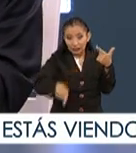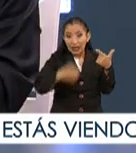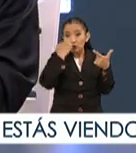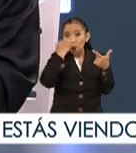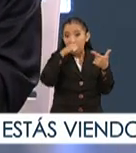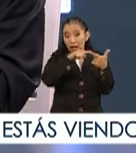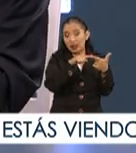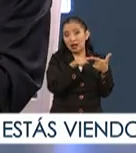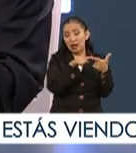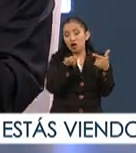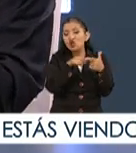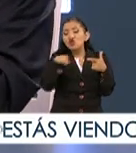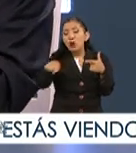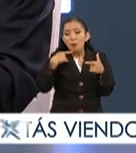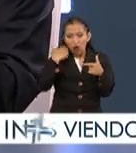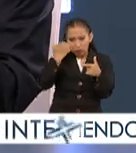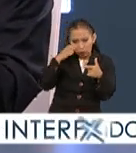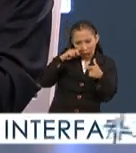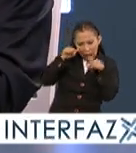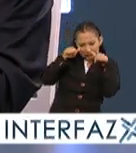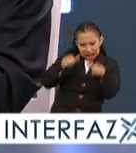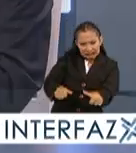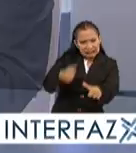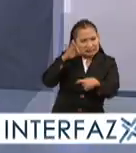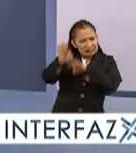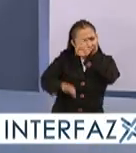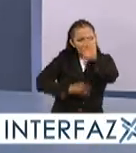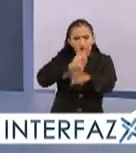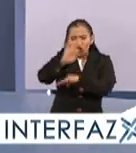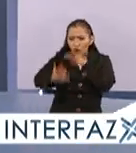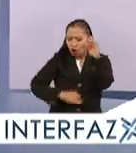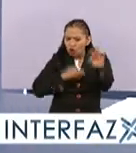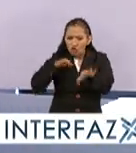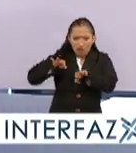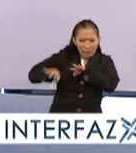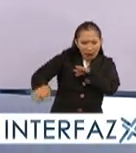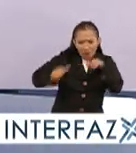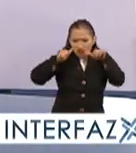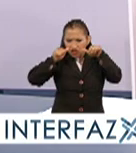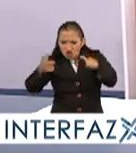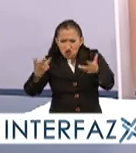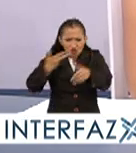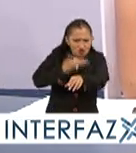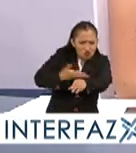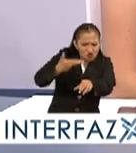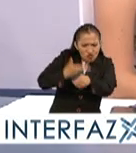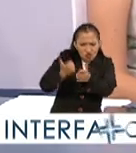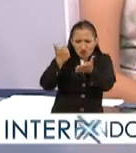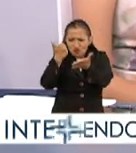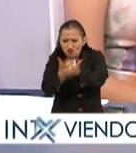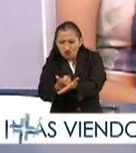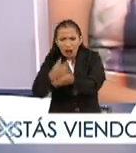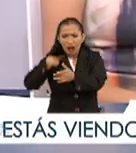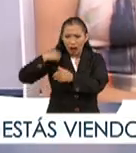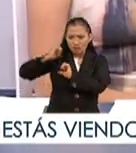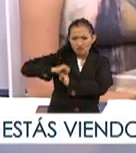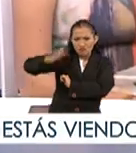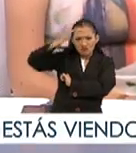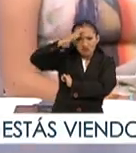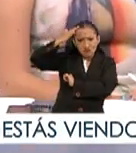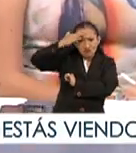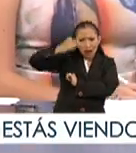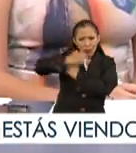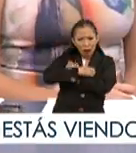la escuela, cómo poner a la escuela en el centro de todos nuestros afanes, de todos nuestros esfuerzos, acercar a la autoridad